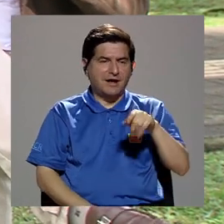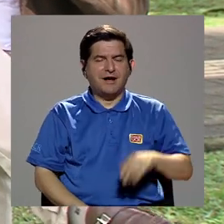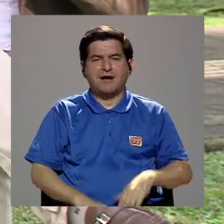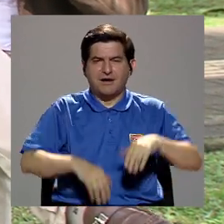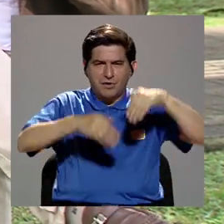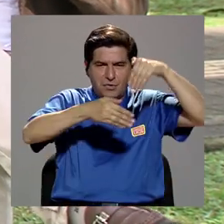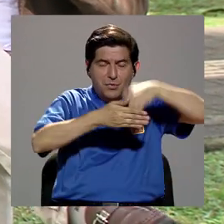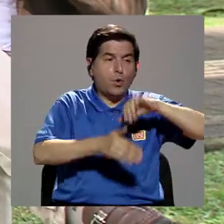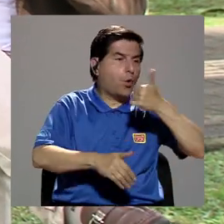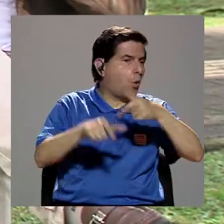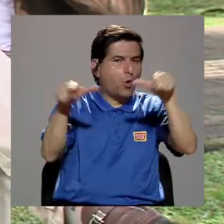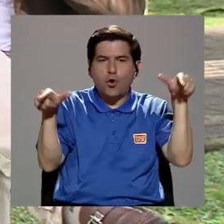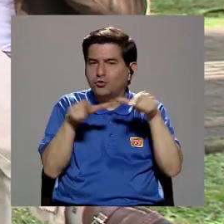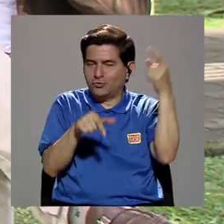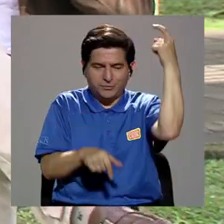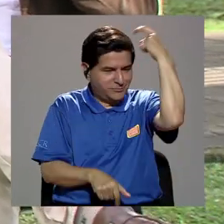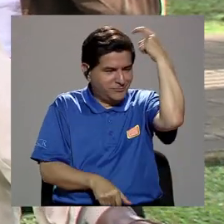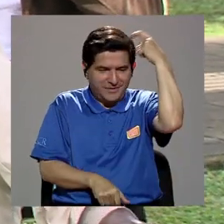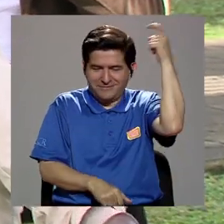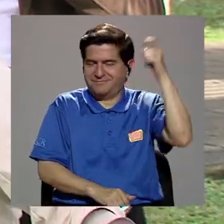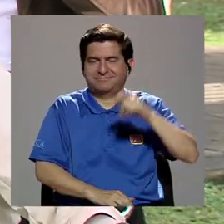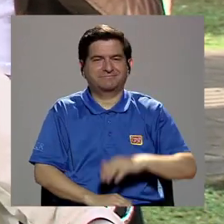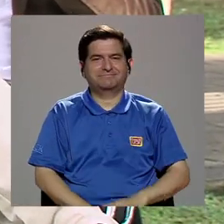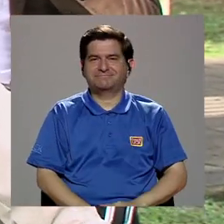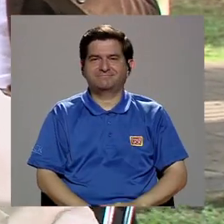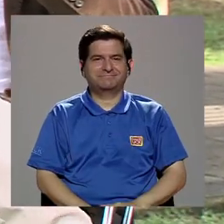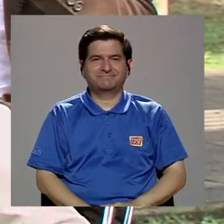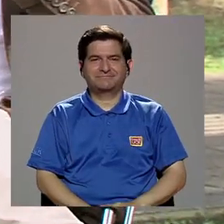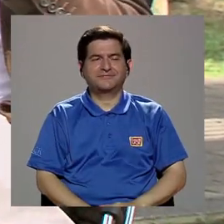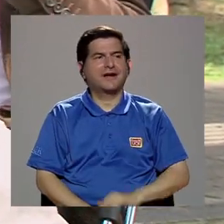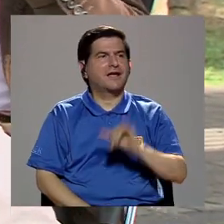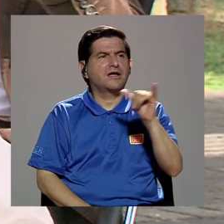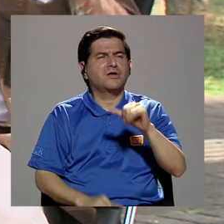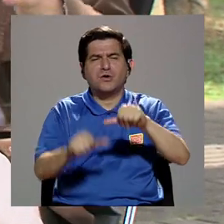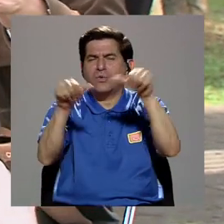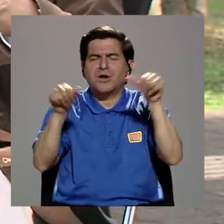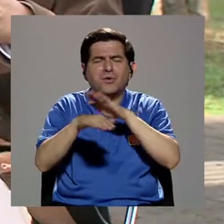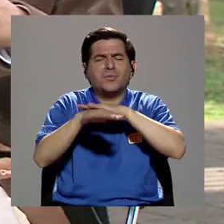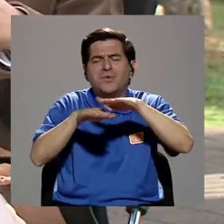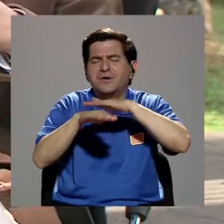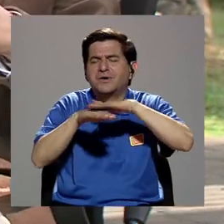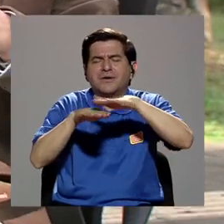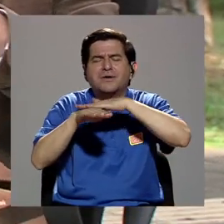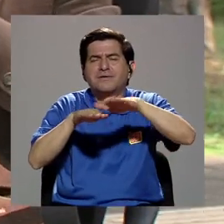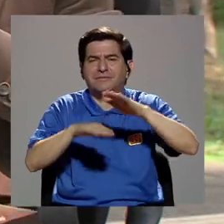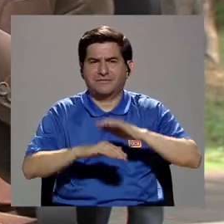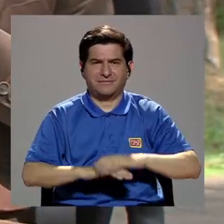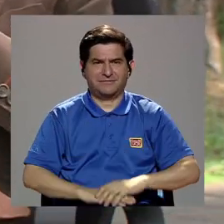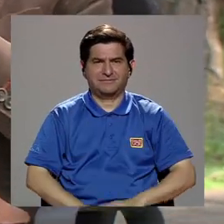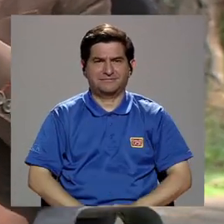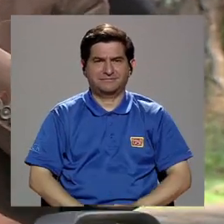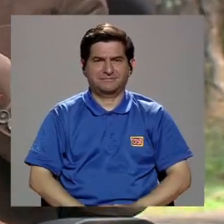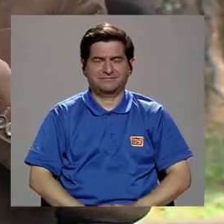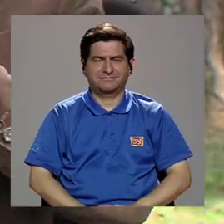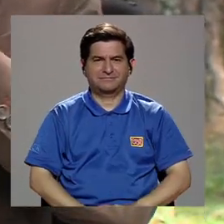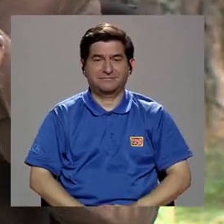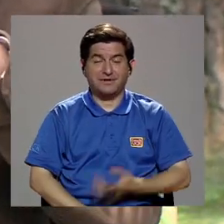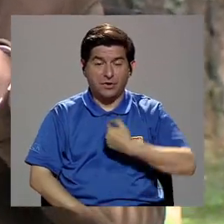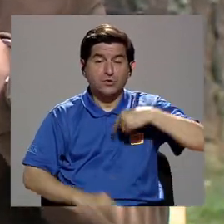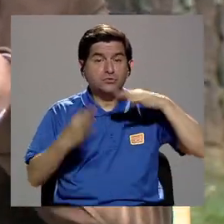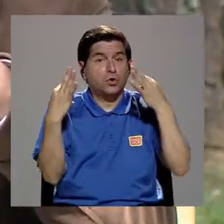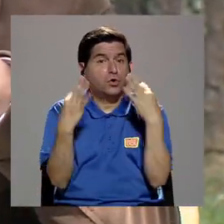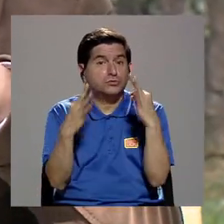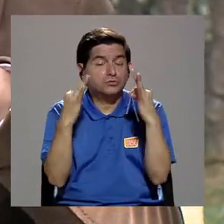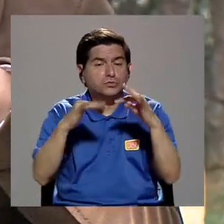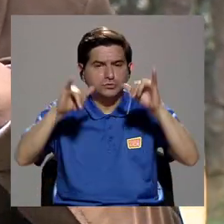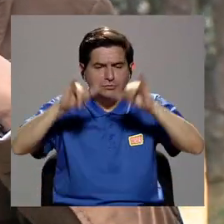se almacena en otro lugar del cerebro. Ahí es como la zona más superficial del cerebro. Y lo que